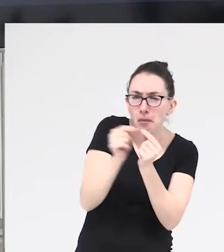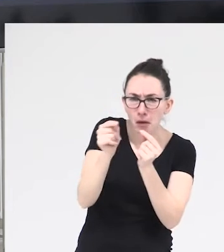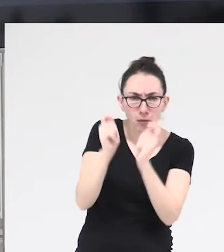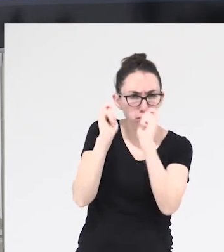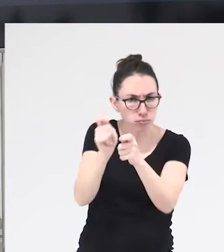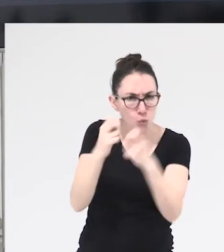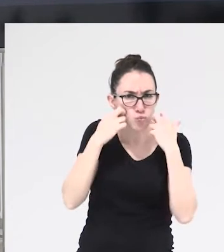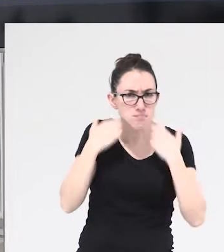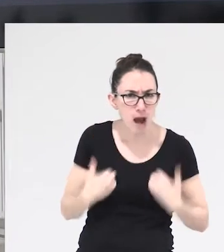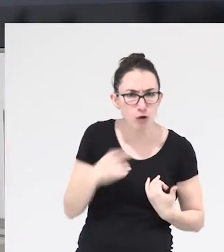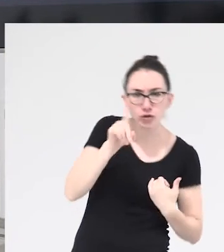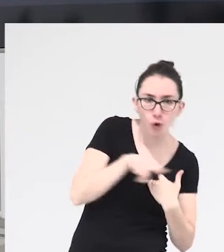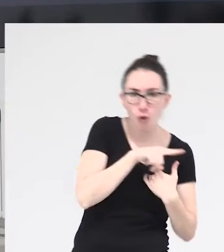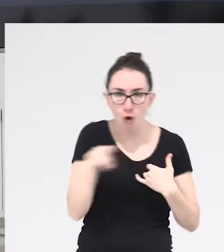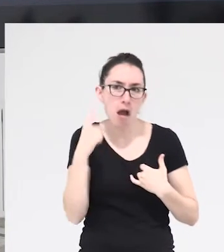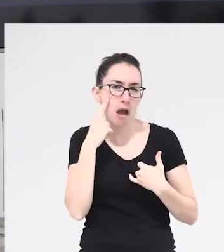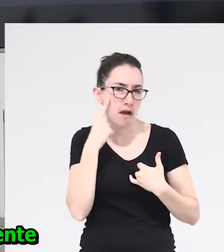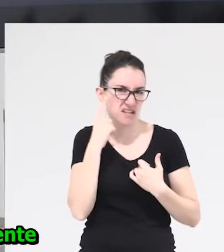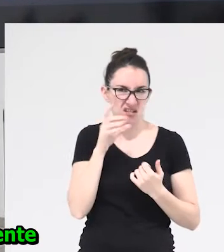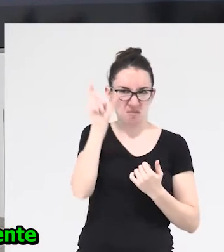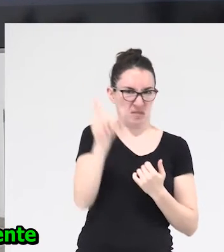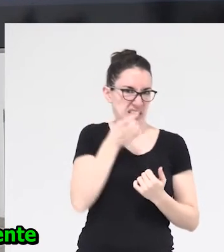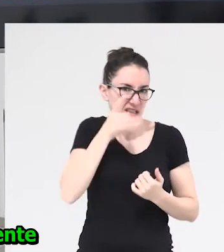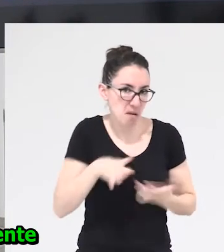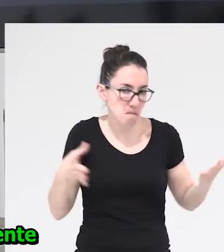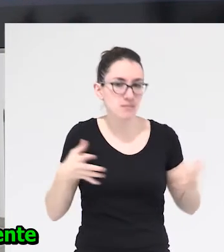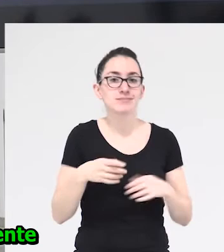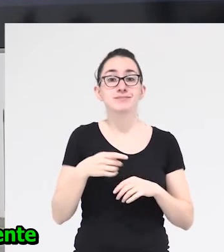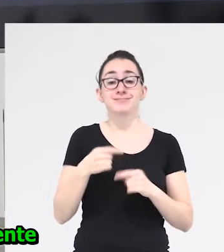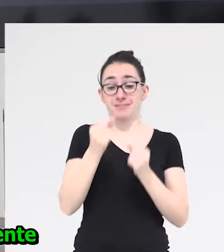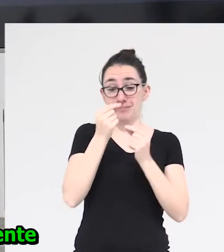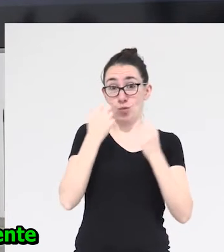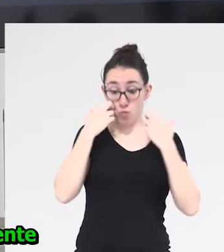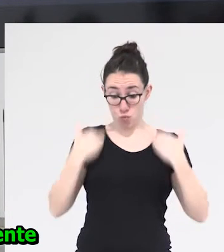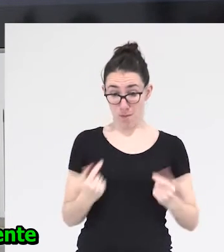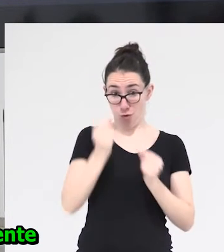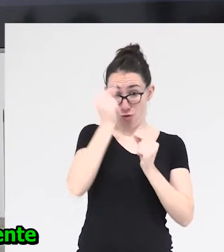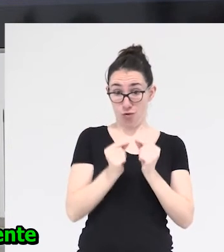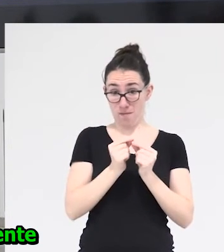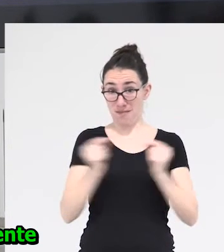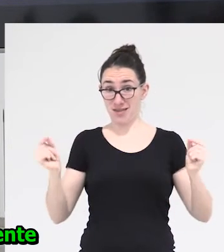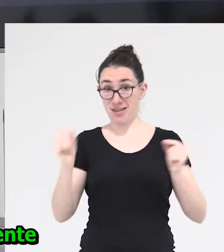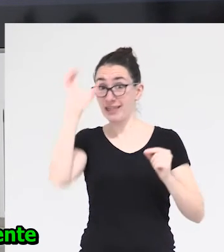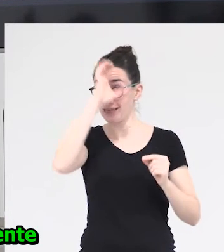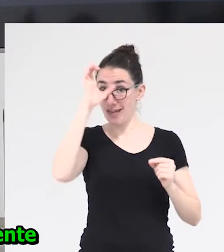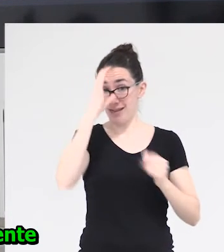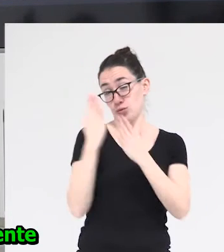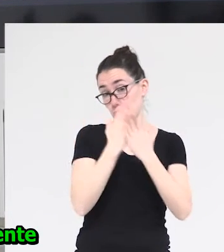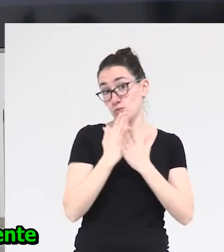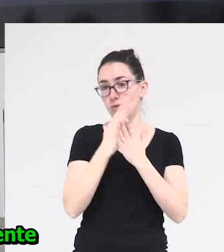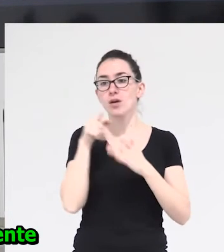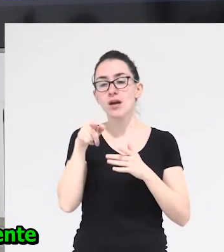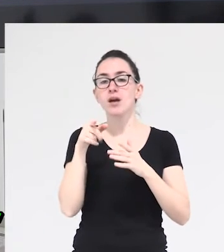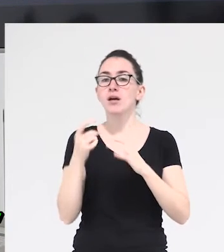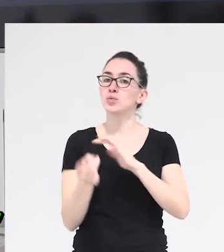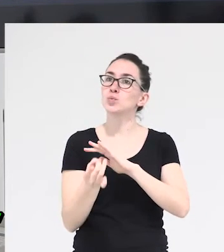o no, a ver qué es esto que nos hemos encontrado. La antropometría está completamente a favor,